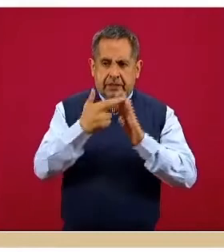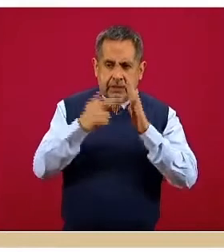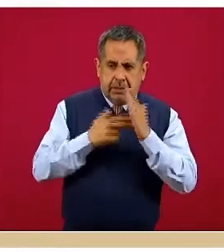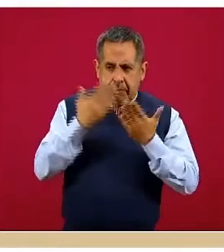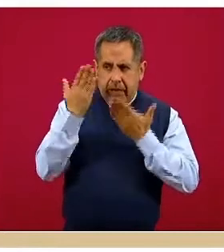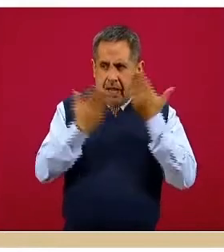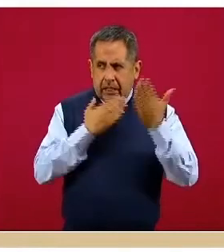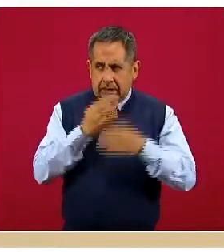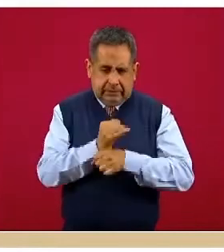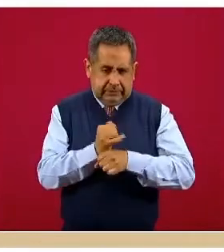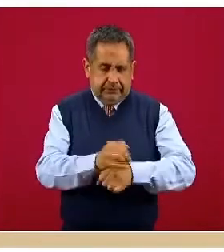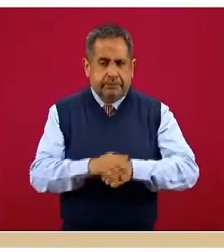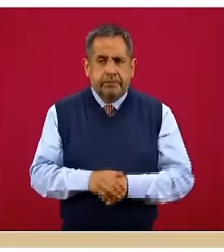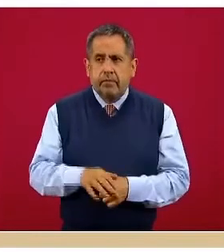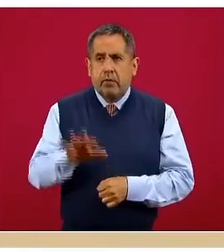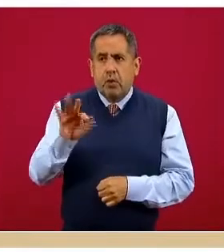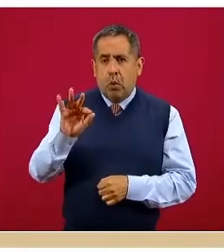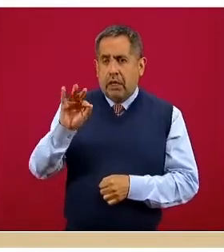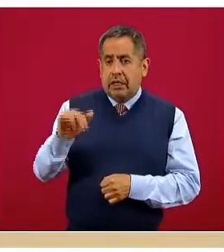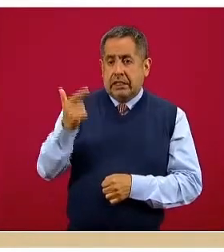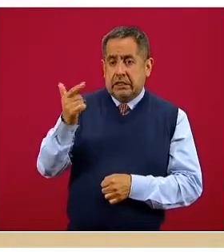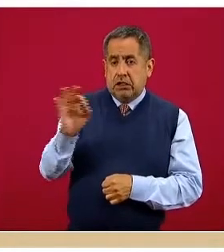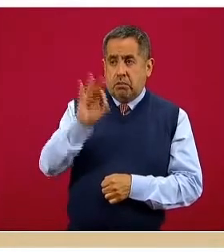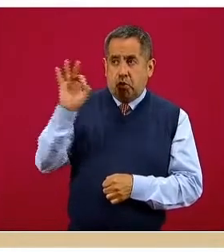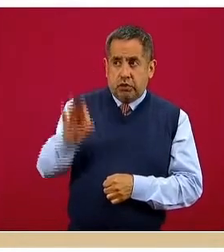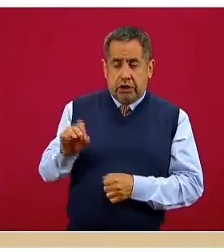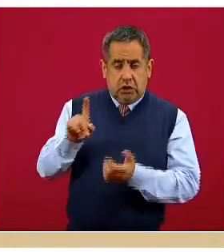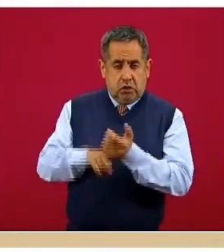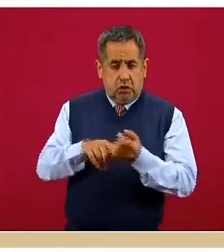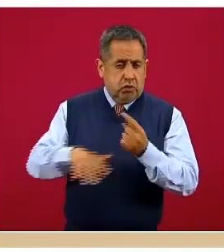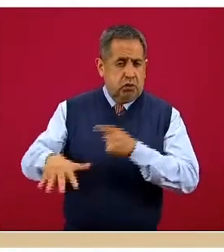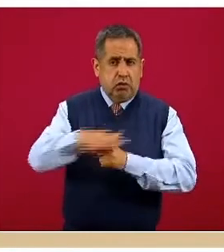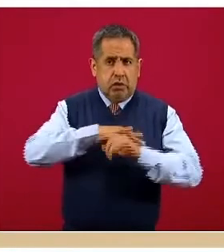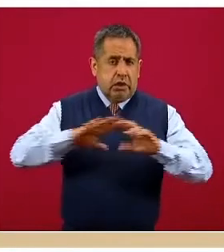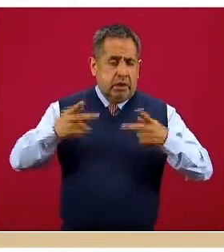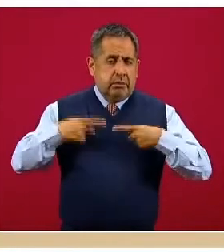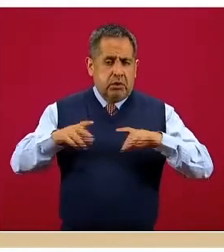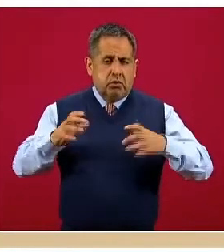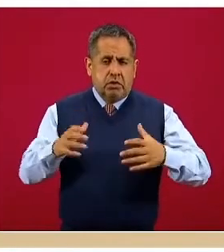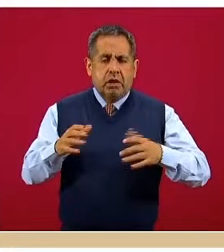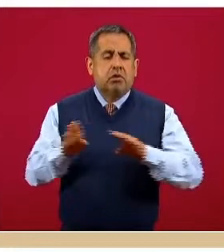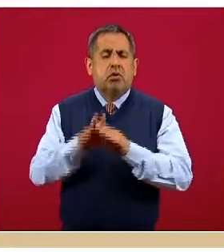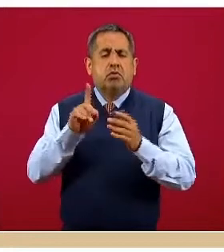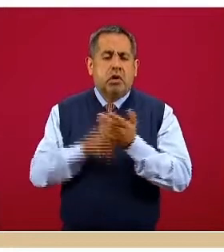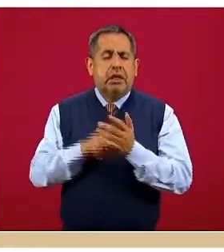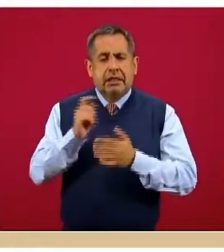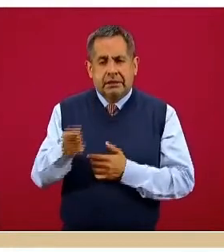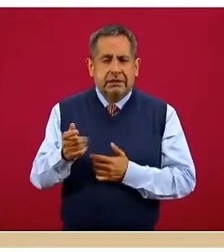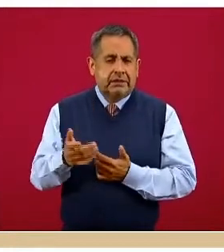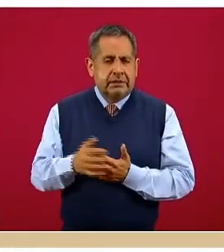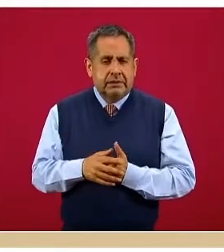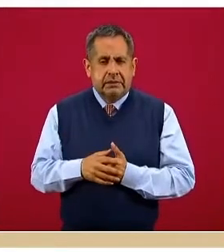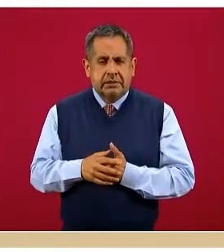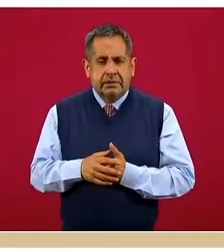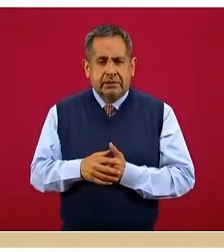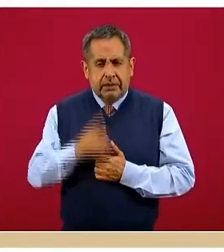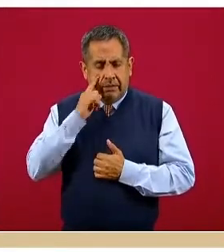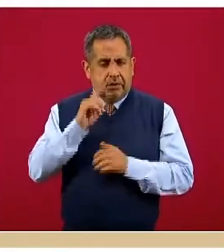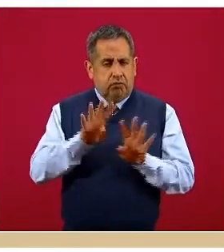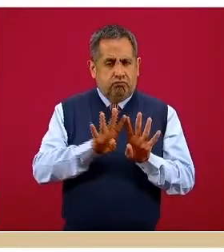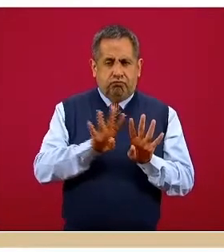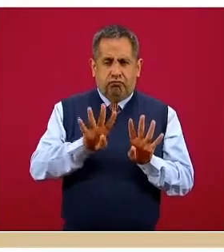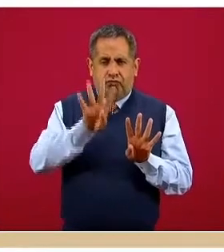estudio. El 47% de este gran total de personas está representada en las barras de